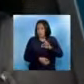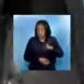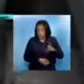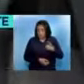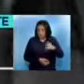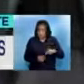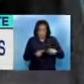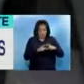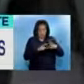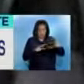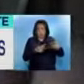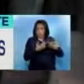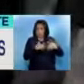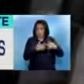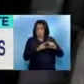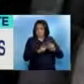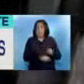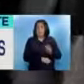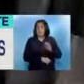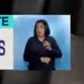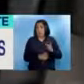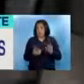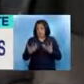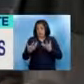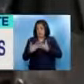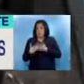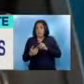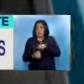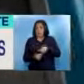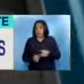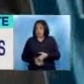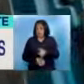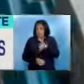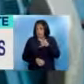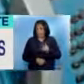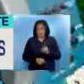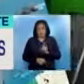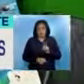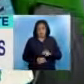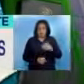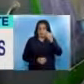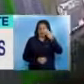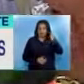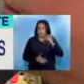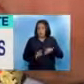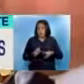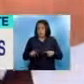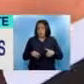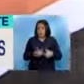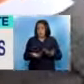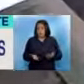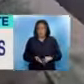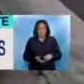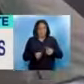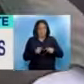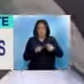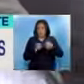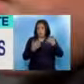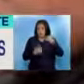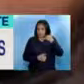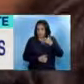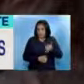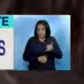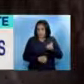sistema inalámbrico de Internet adaptado a estos equipos para que no se registre ubicación ni el número donde se hacen las